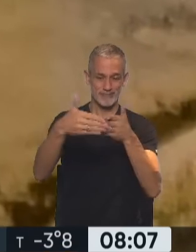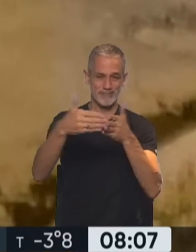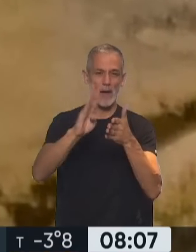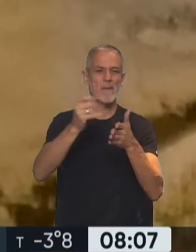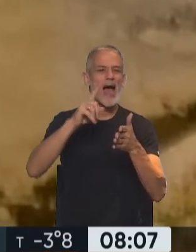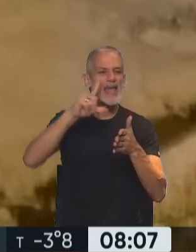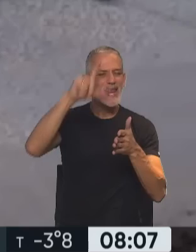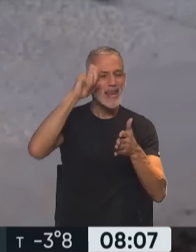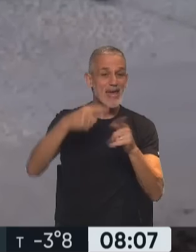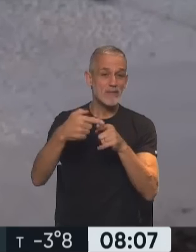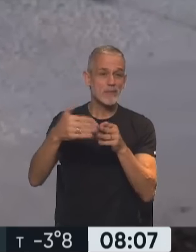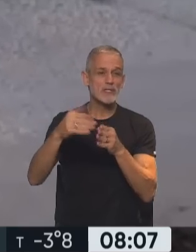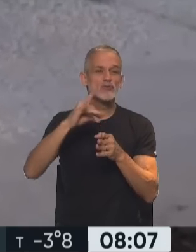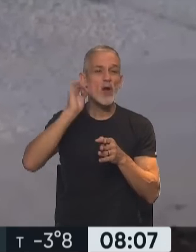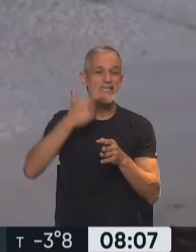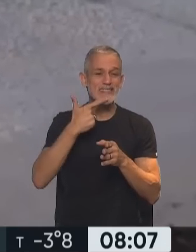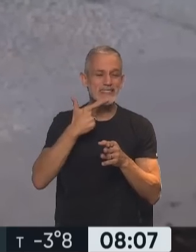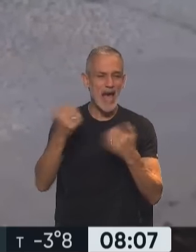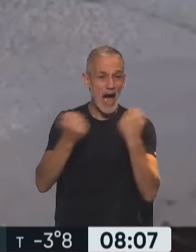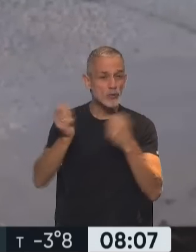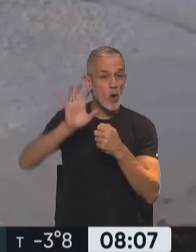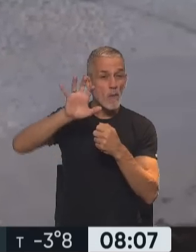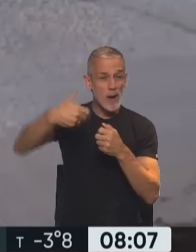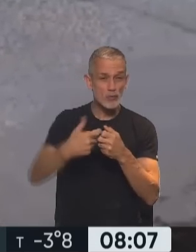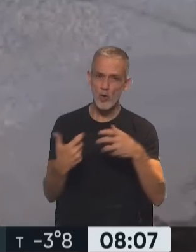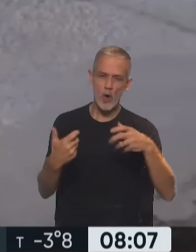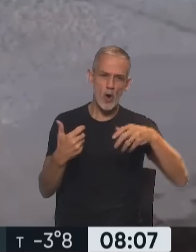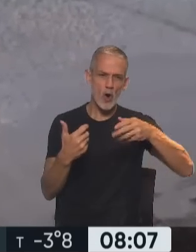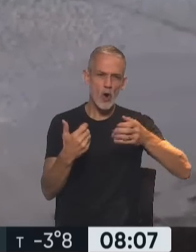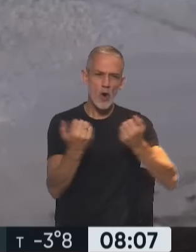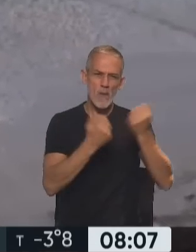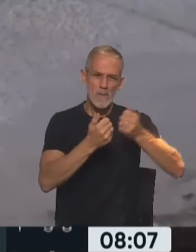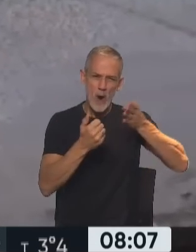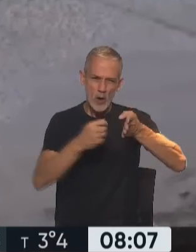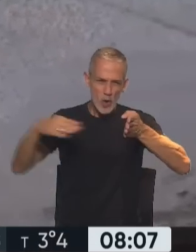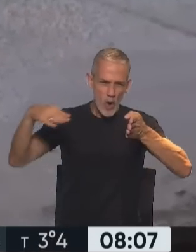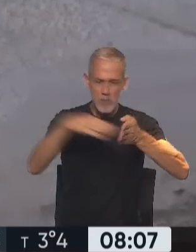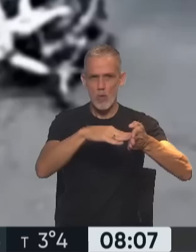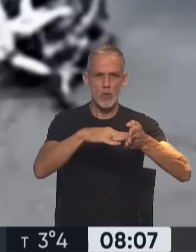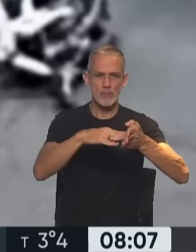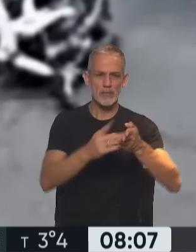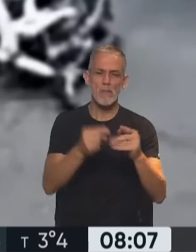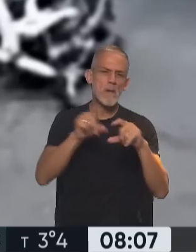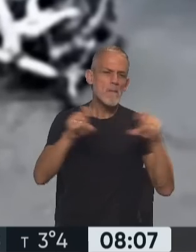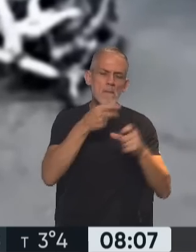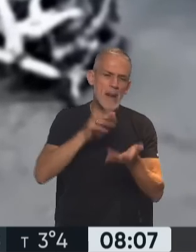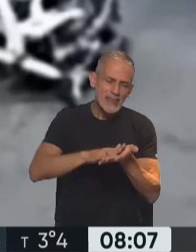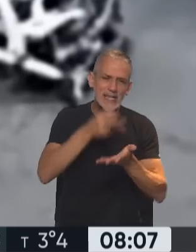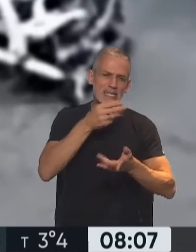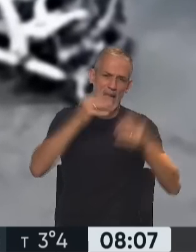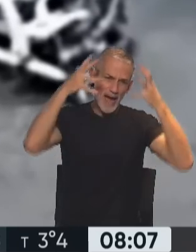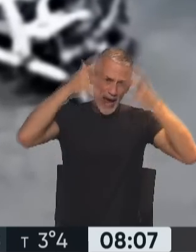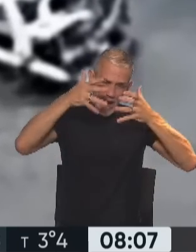solís cuando un peugeot 308 impactó contra el nova quien iba en su moto sin patente y sin casco